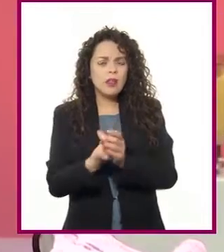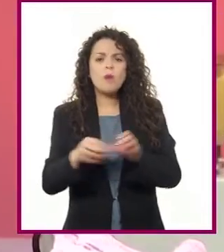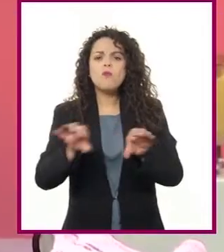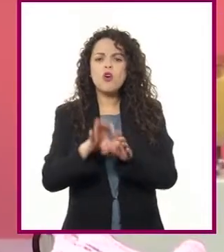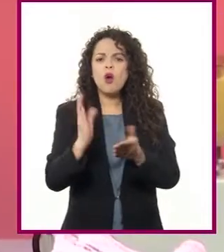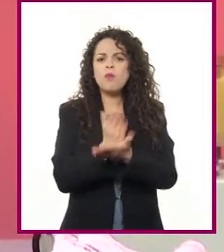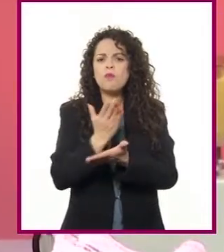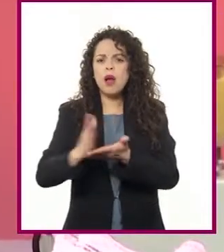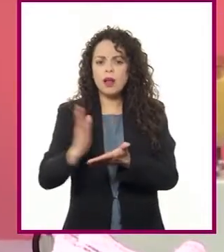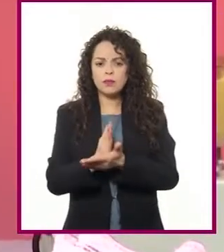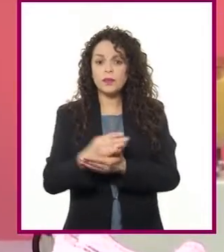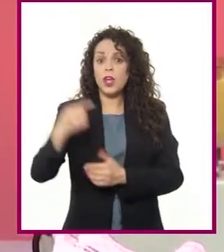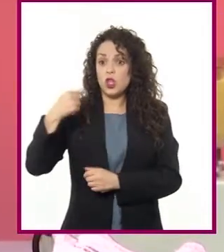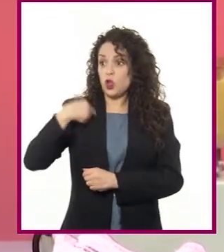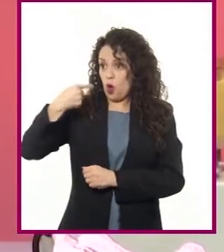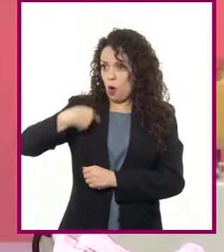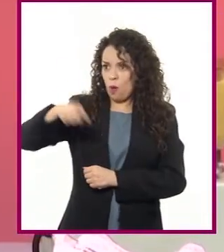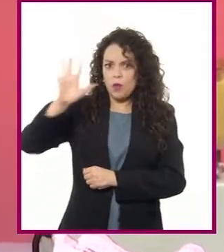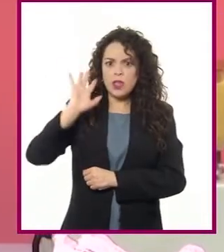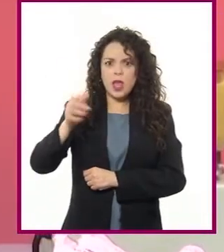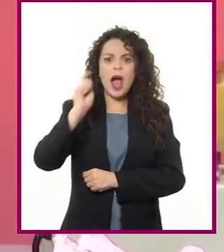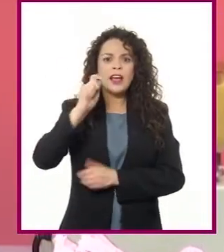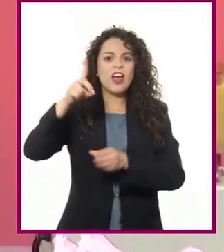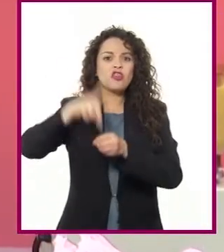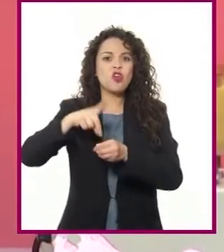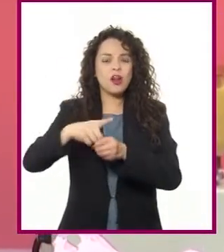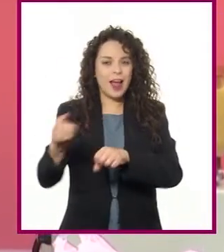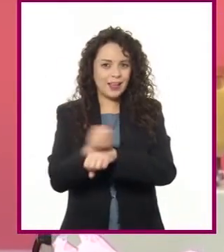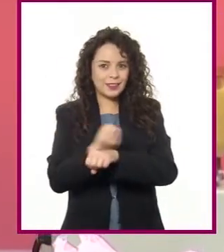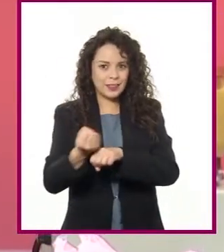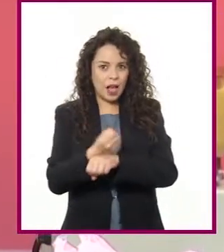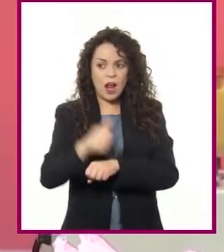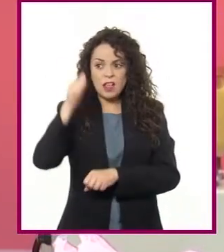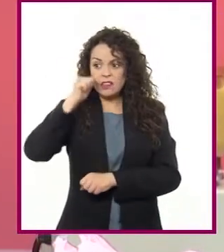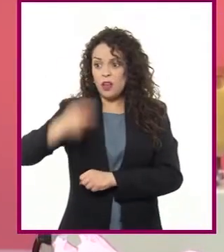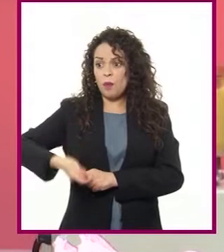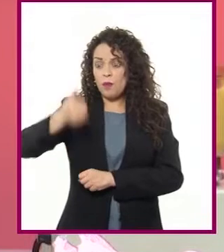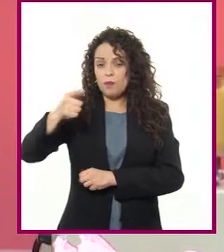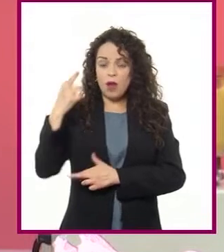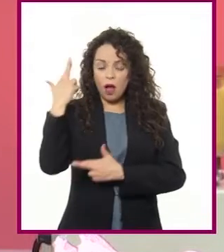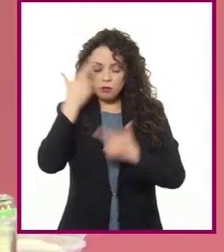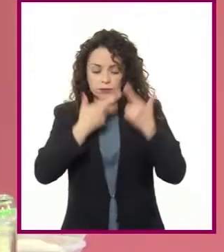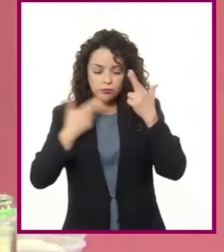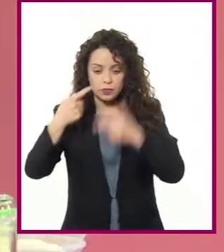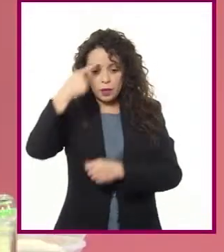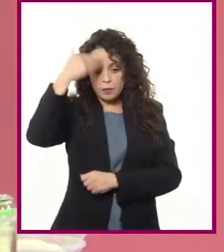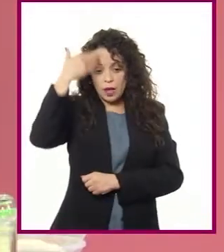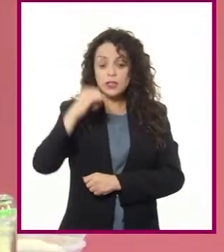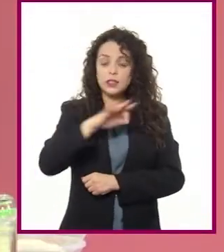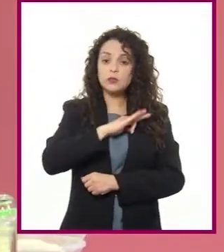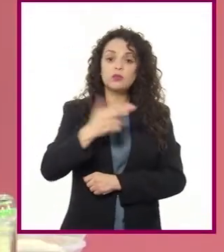donar sangre y lo primero que hacen es analizarla para ver si puede ser utilizada en una transfusión.